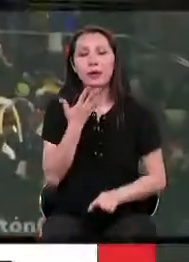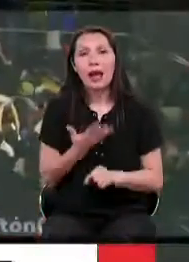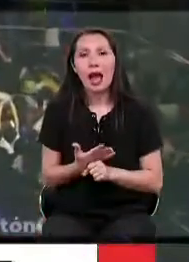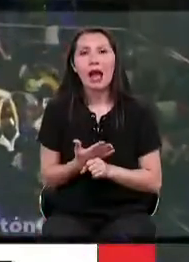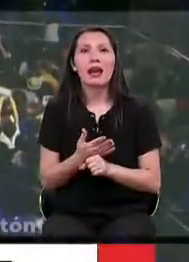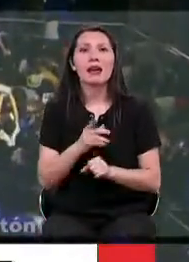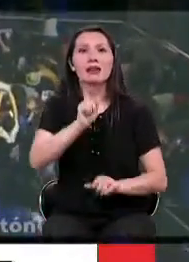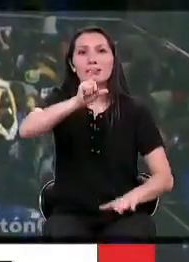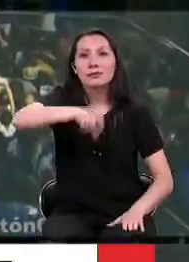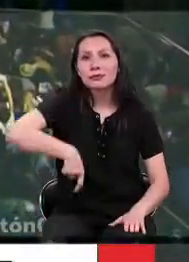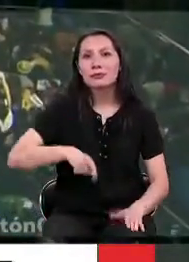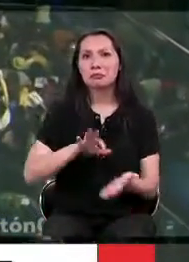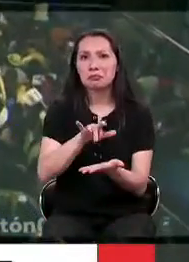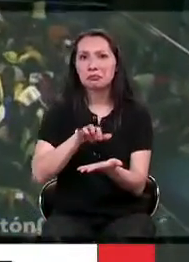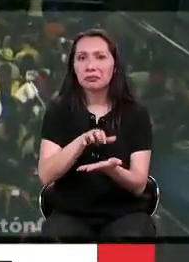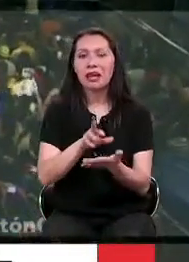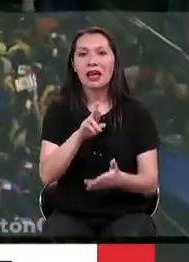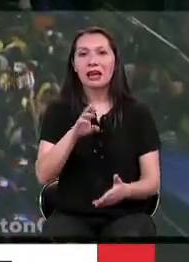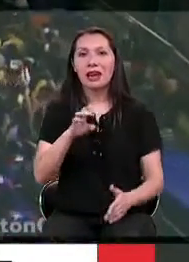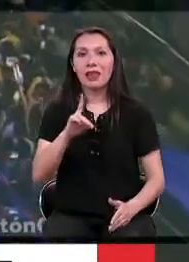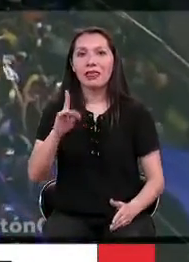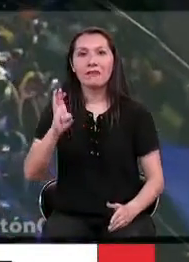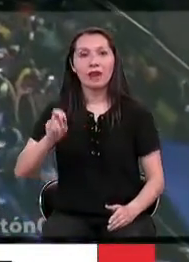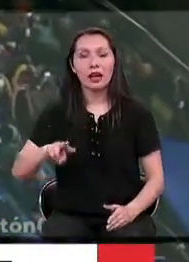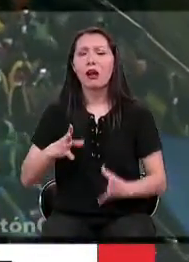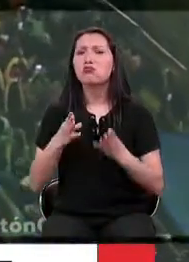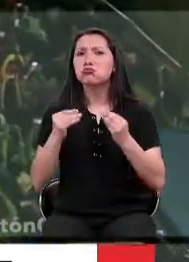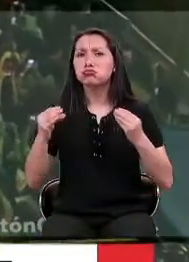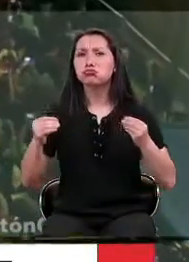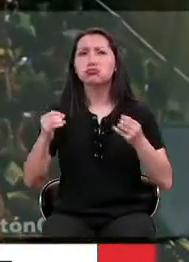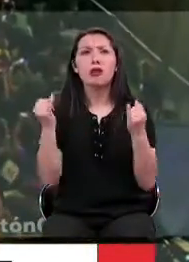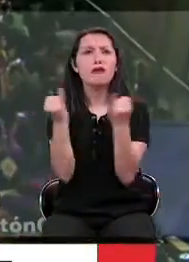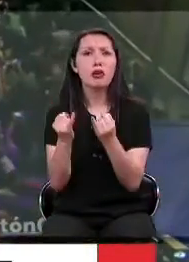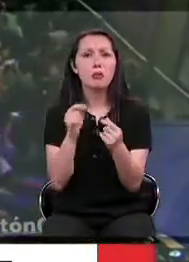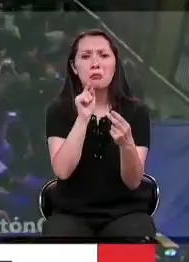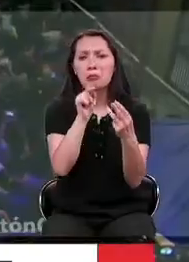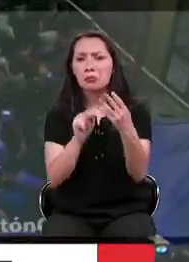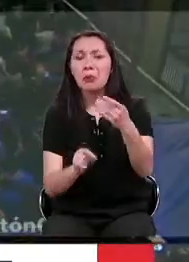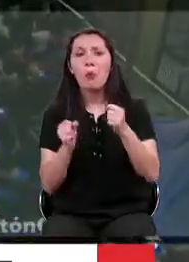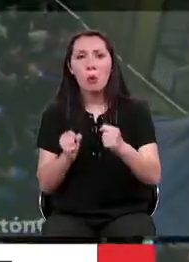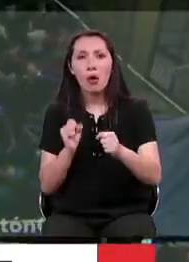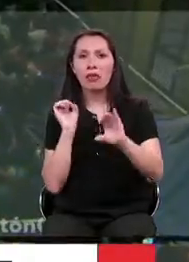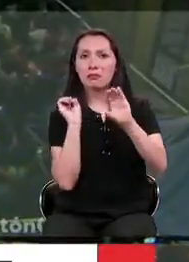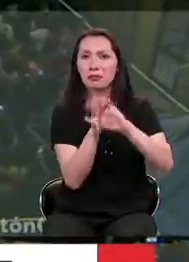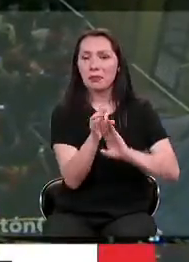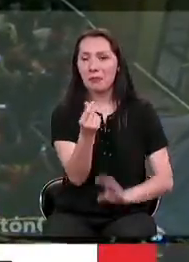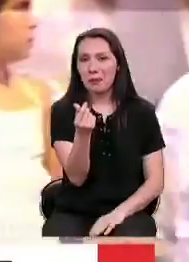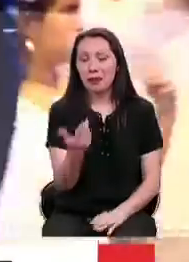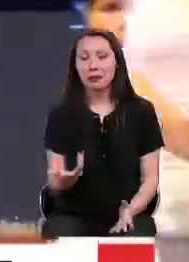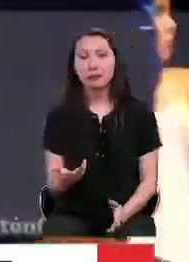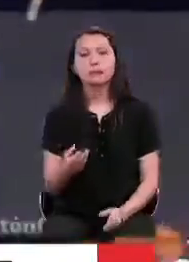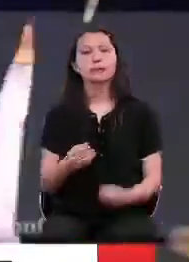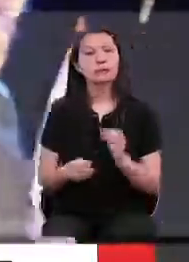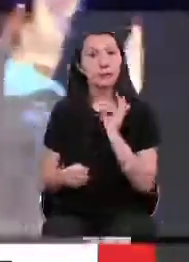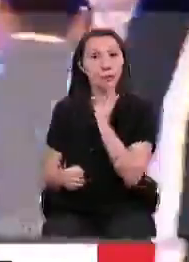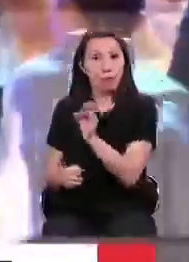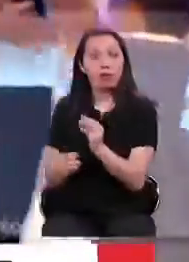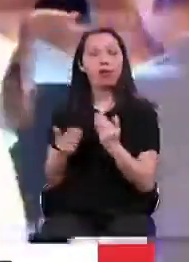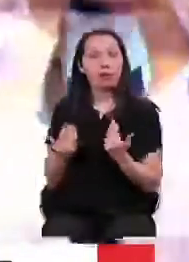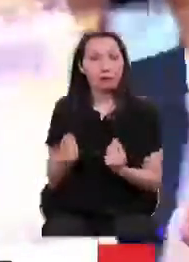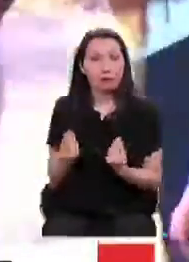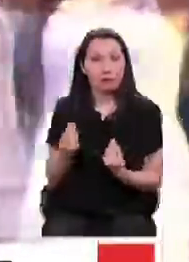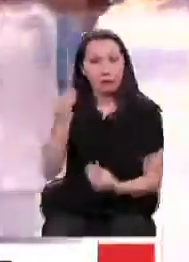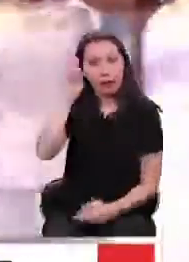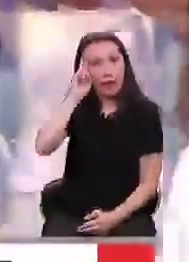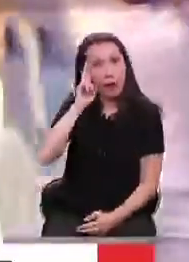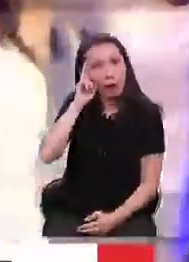Red Bank, en fin, hay múltiples plataformas para que la gente se acerque al banco. Sí, Jimena, porque además sería bueno recordar, como bien dices tú, que el rito, digamos,